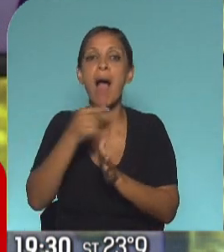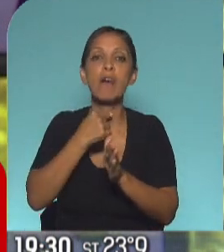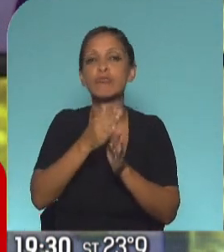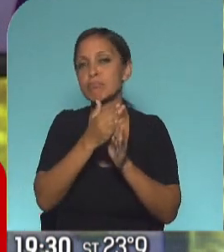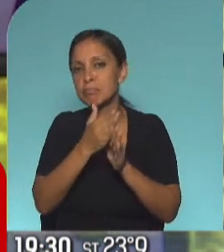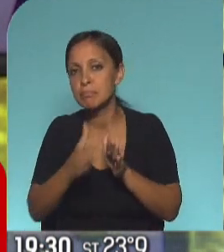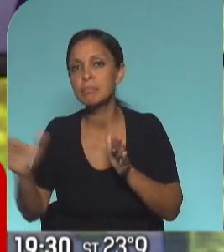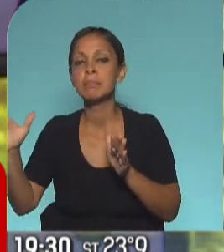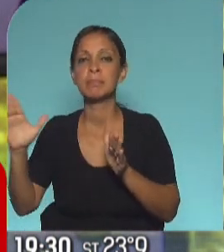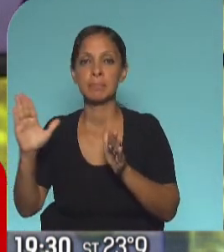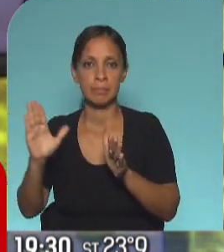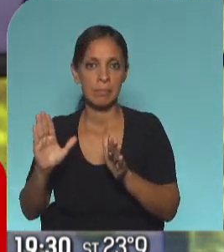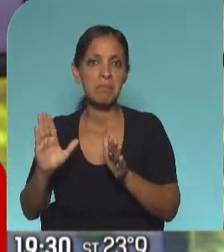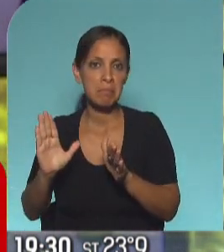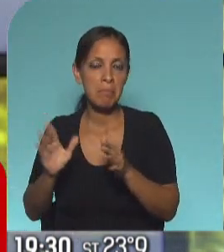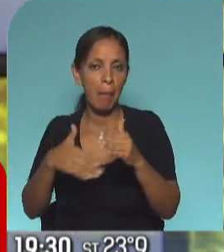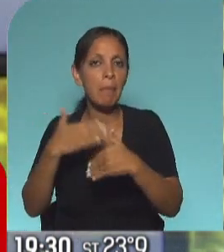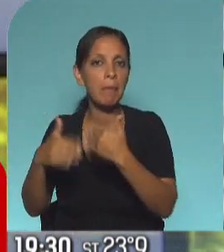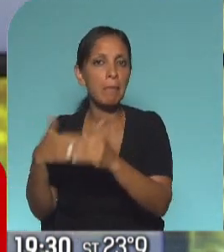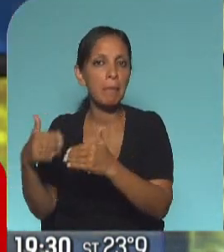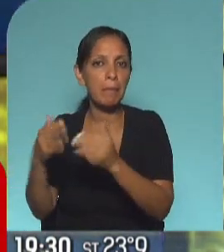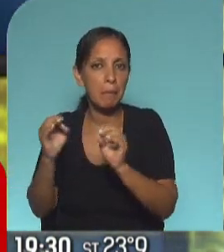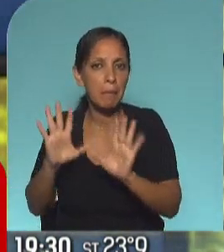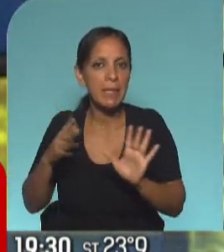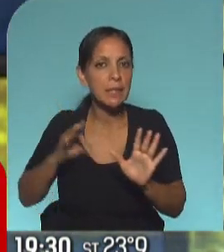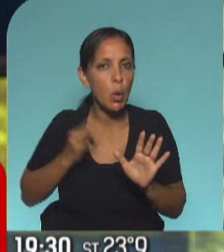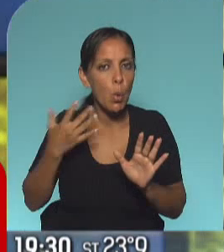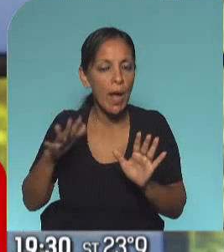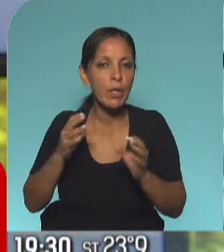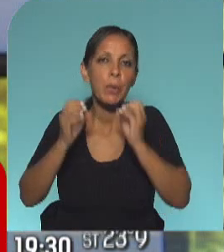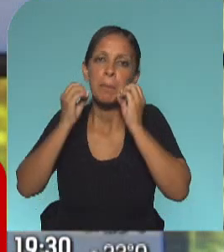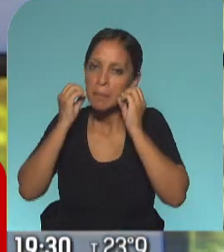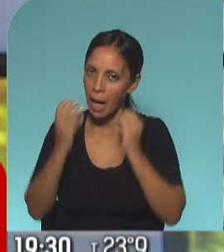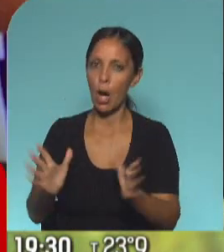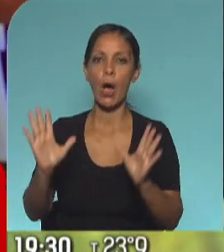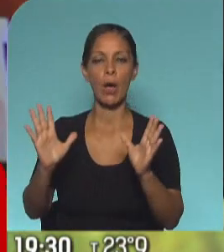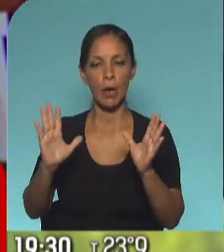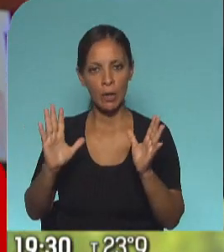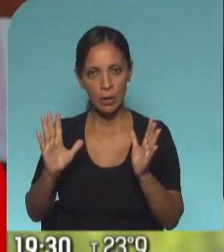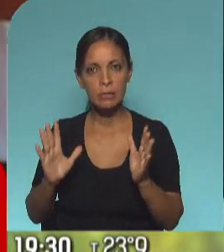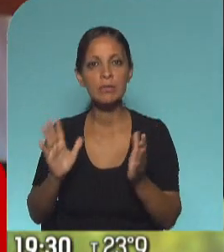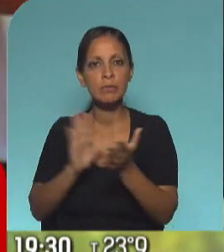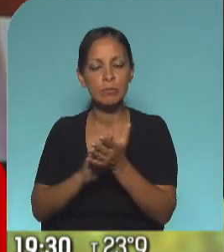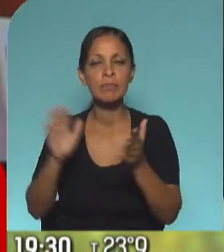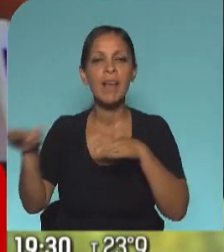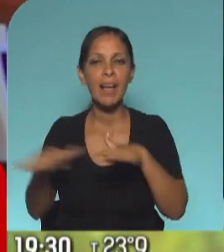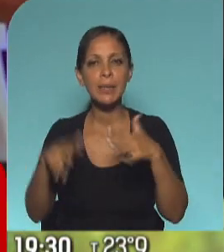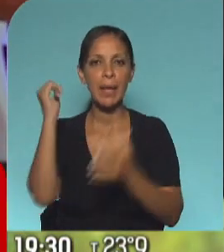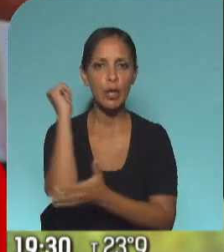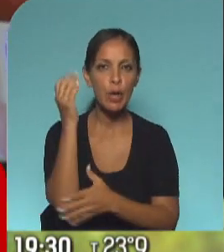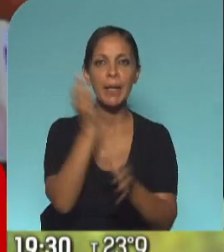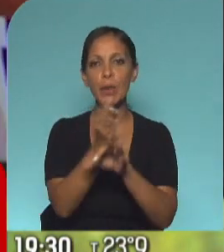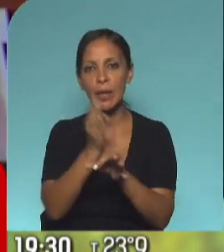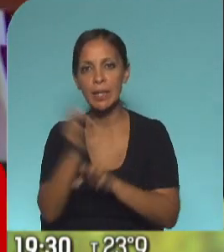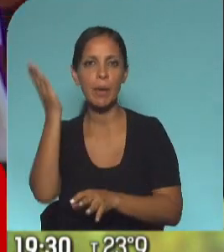masivas y que van a continuar todo el año, va a ser un año, pero mucho más normal en cuanto a actividad económica, educativa,